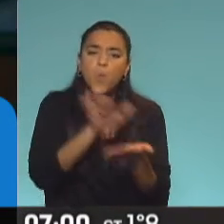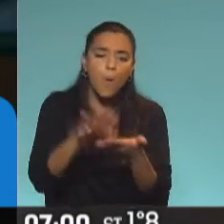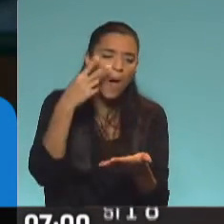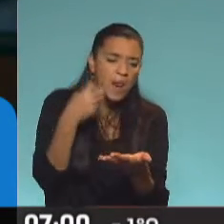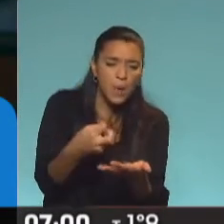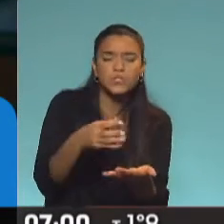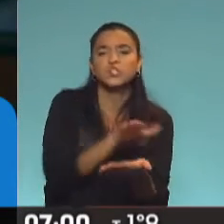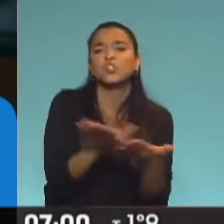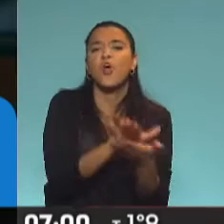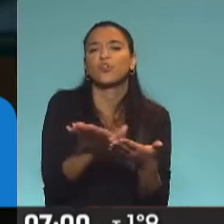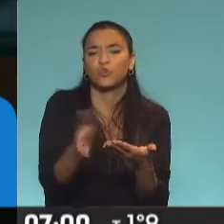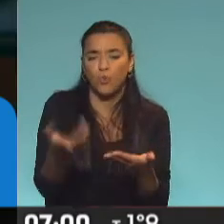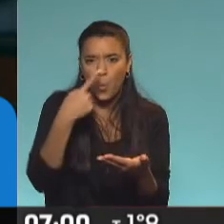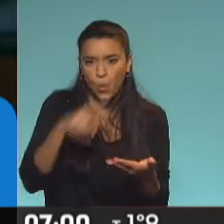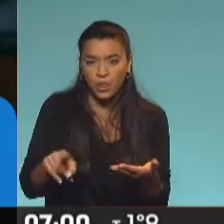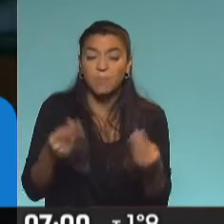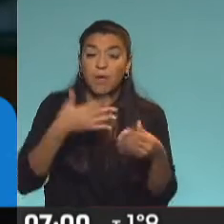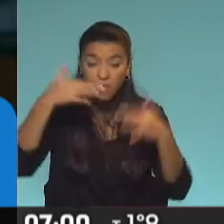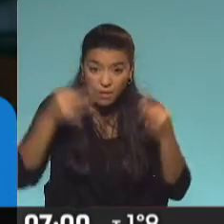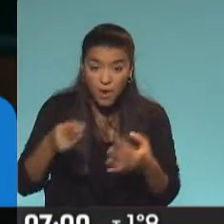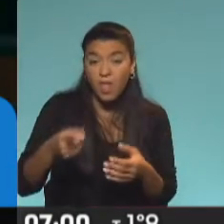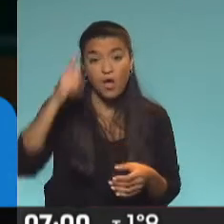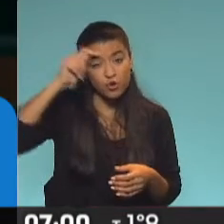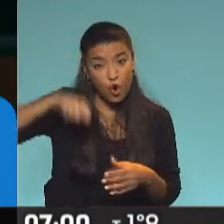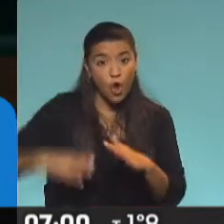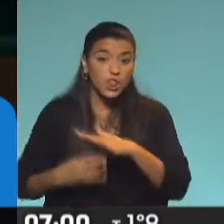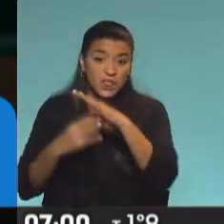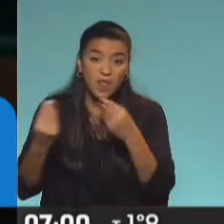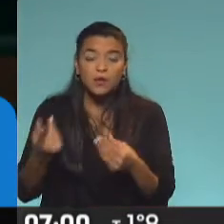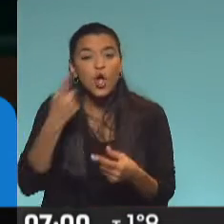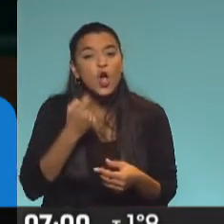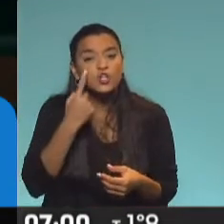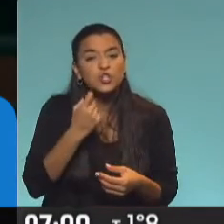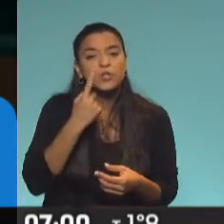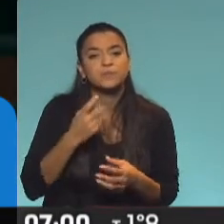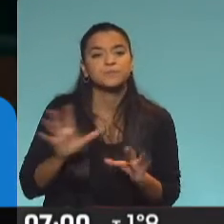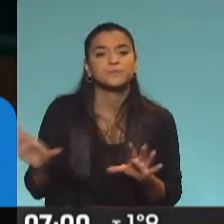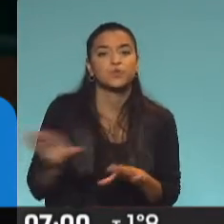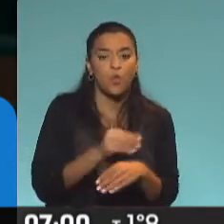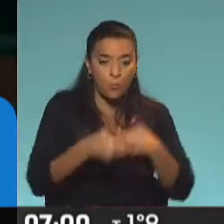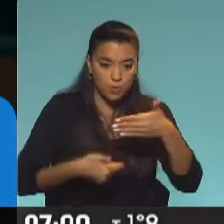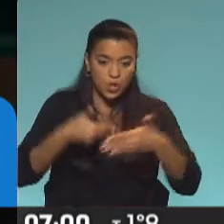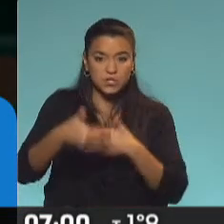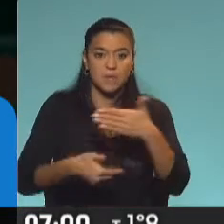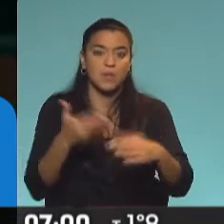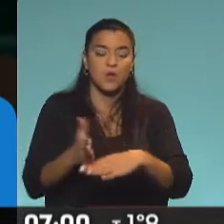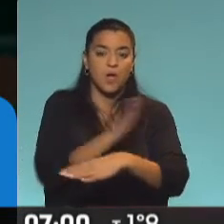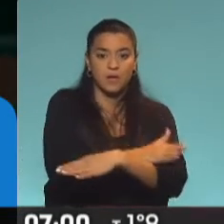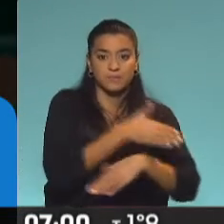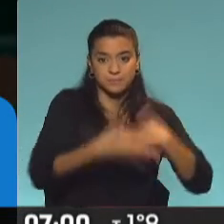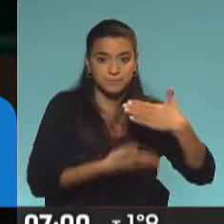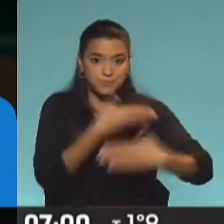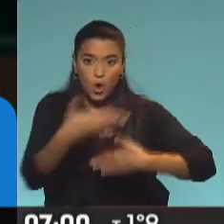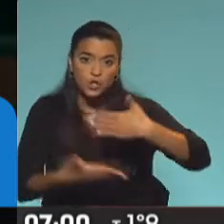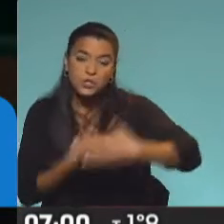una última revisión. Y lo cierto es que la Corte lo que tiene que hacer es controlar que todo el procedimiento previo, que para eso